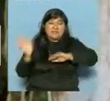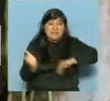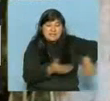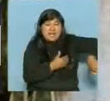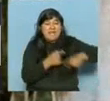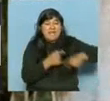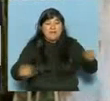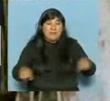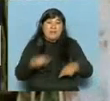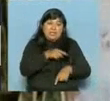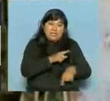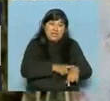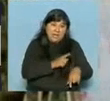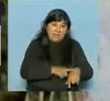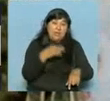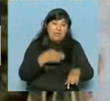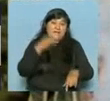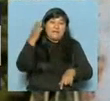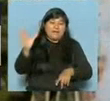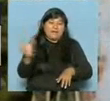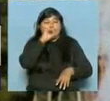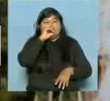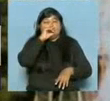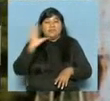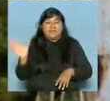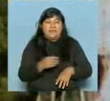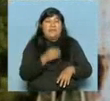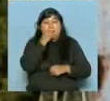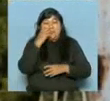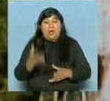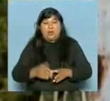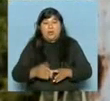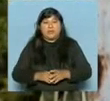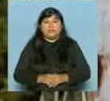inviertan el tiempo también para limpiar y dejar o mejor de lo que está en nuestra ciudad, ¿no?